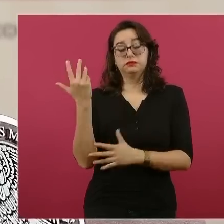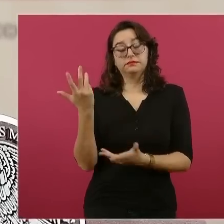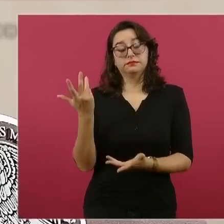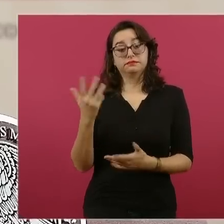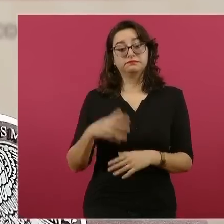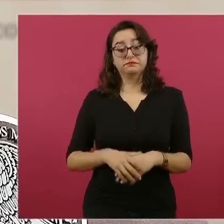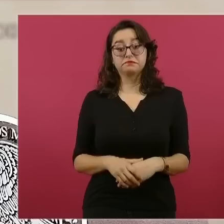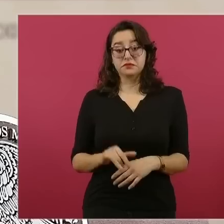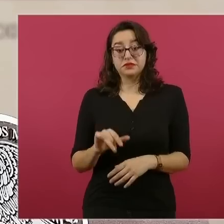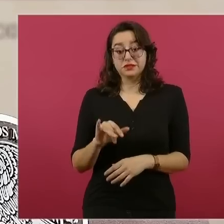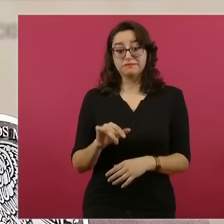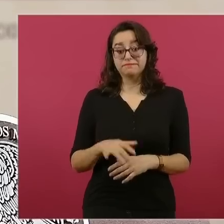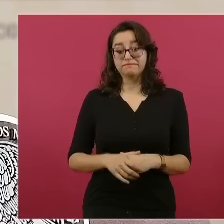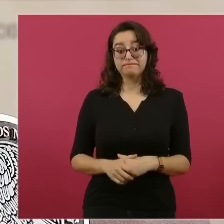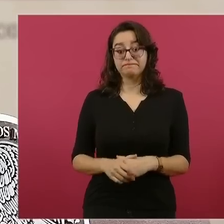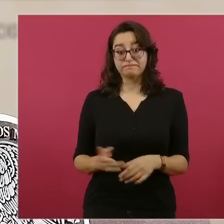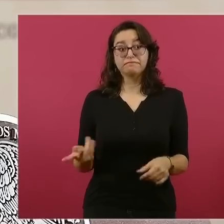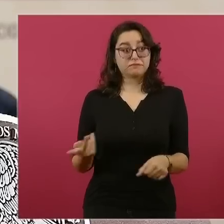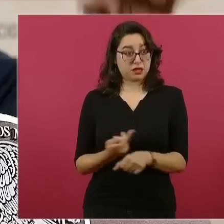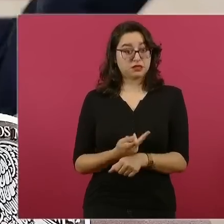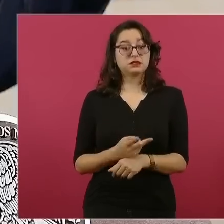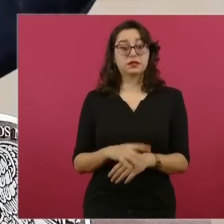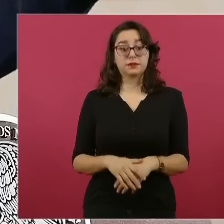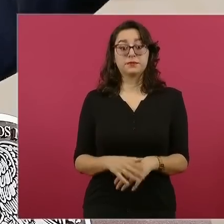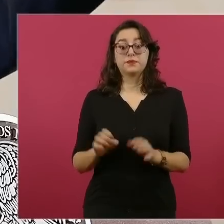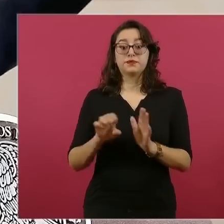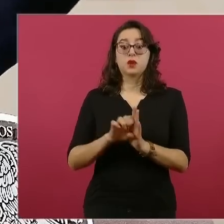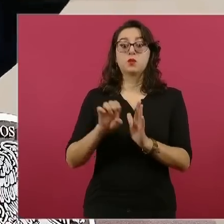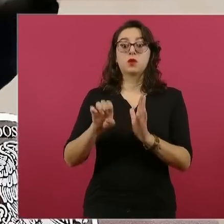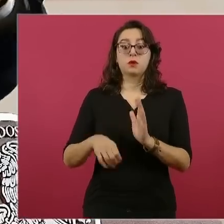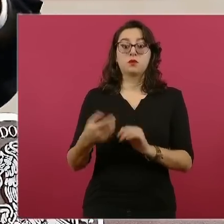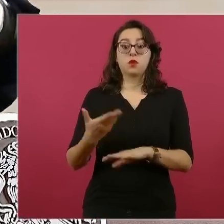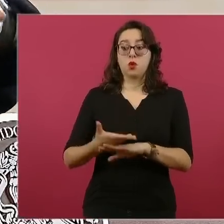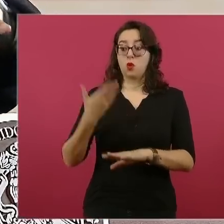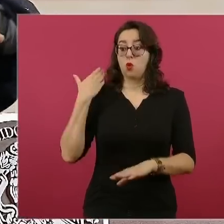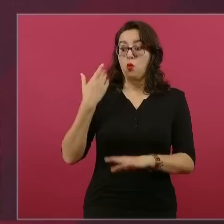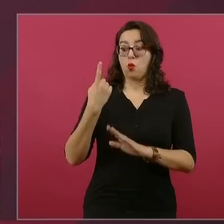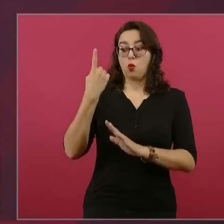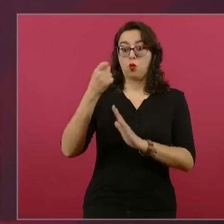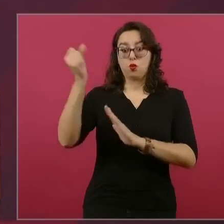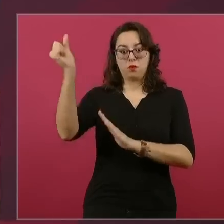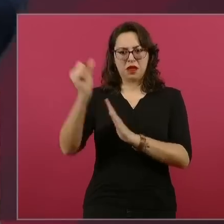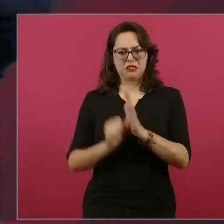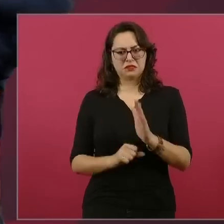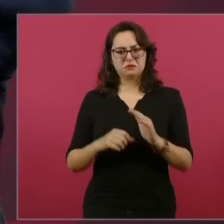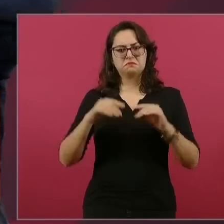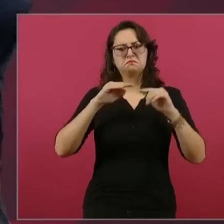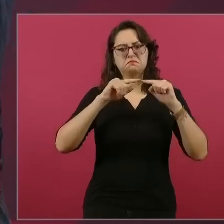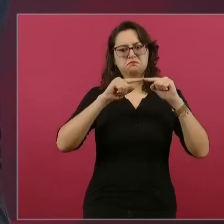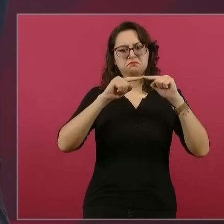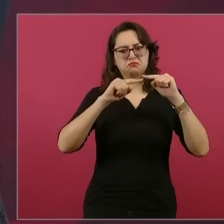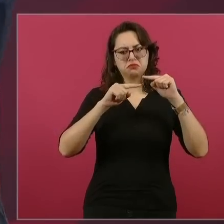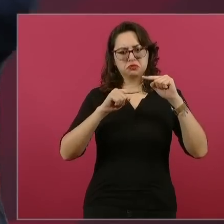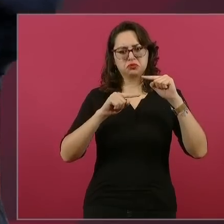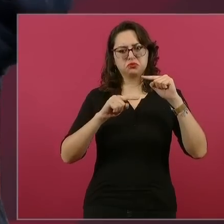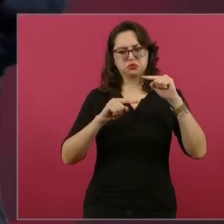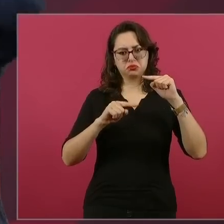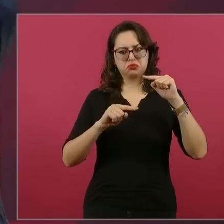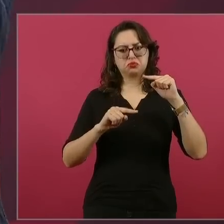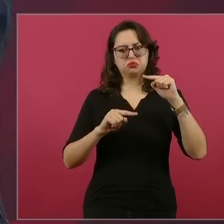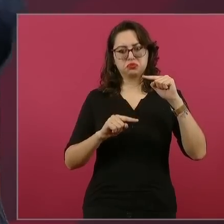El mes pasado, por ejemplo, íbamos bajando y se nos